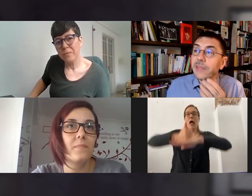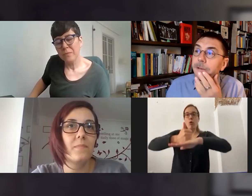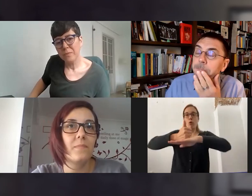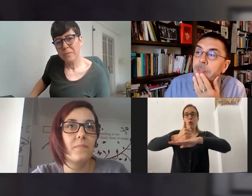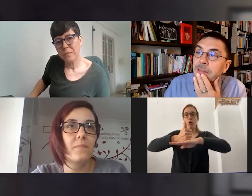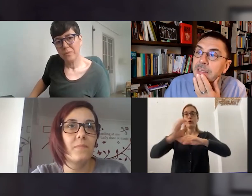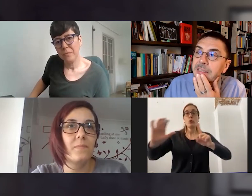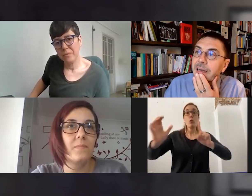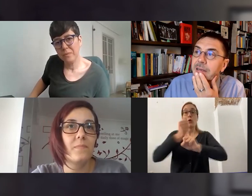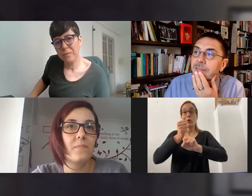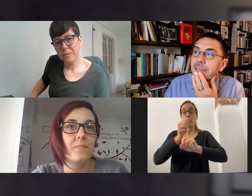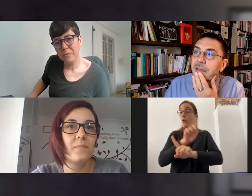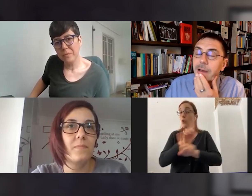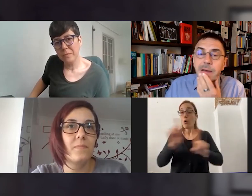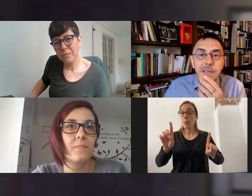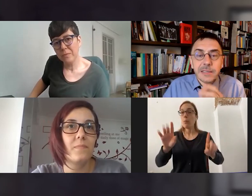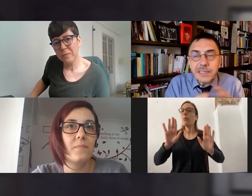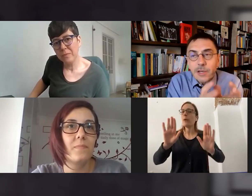terribles, ¿no?